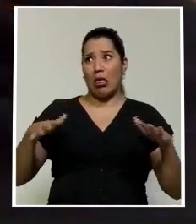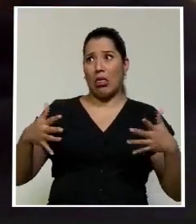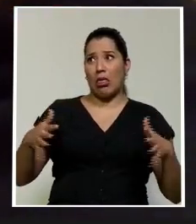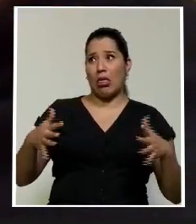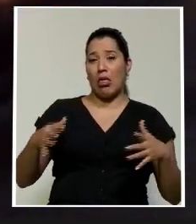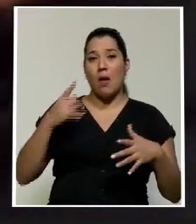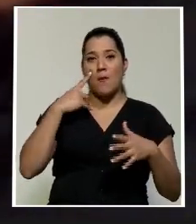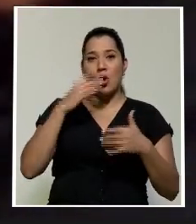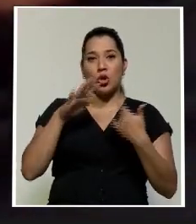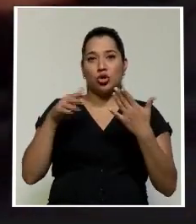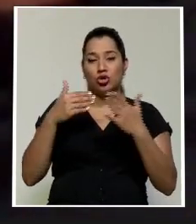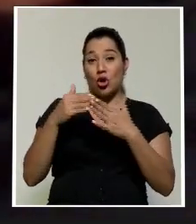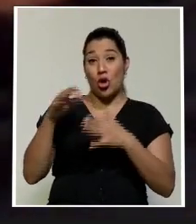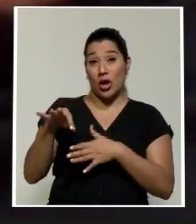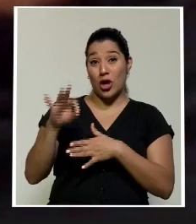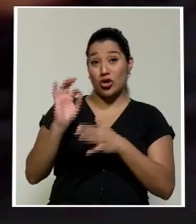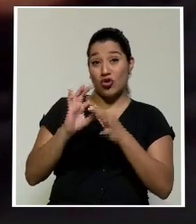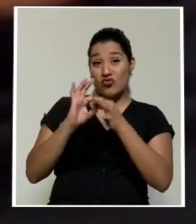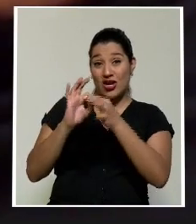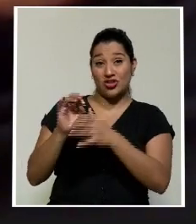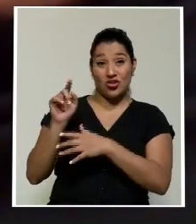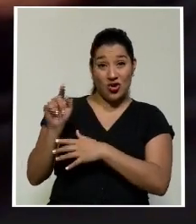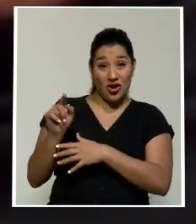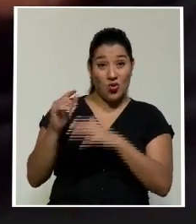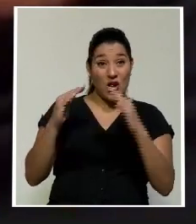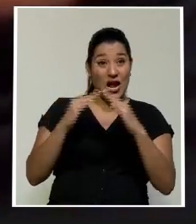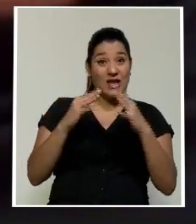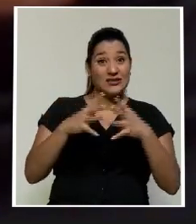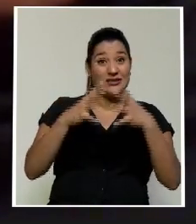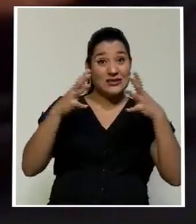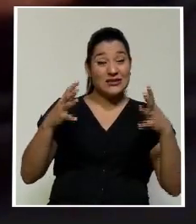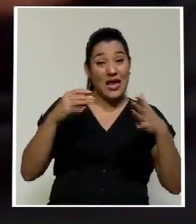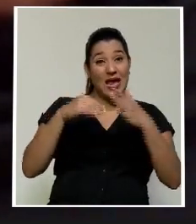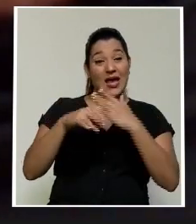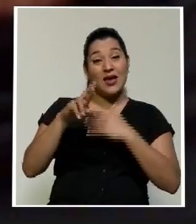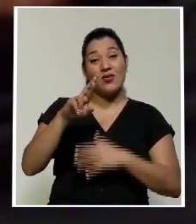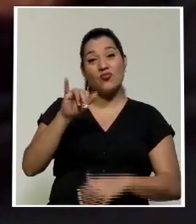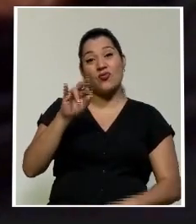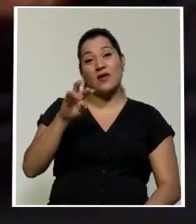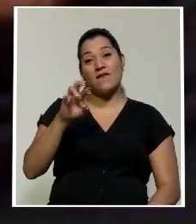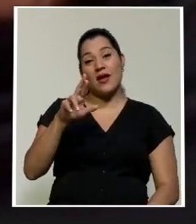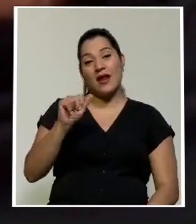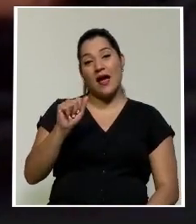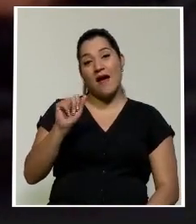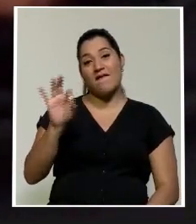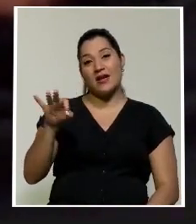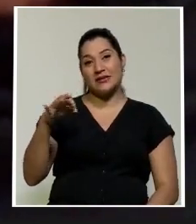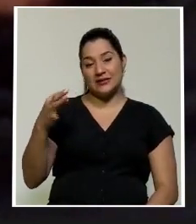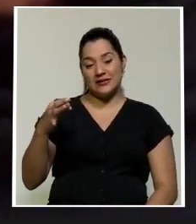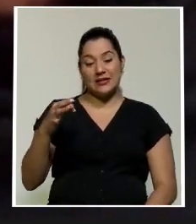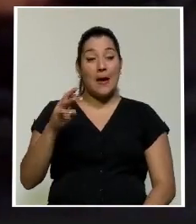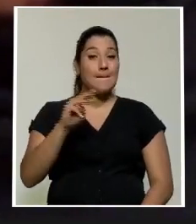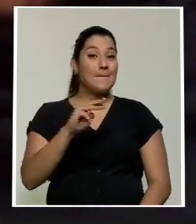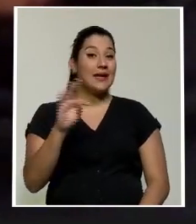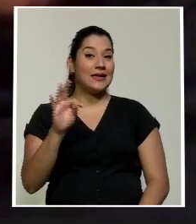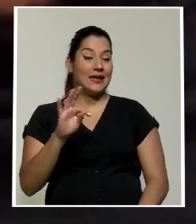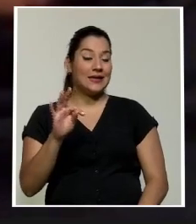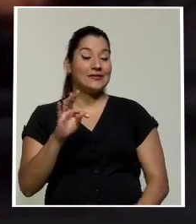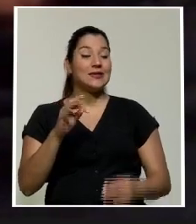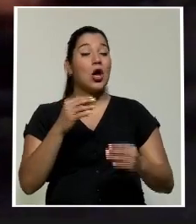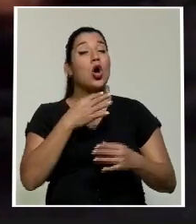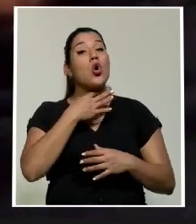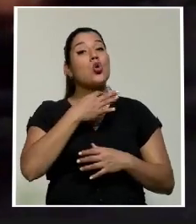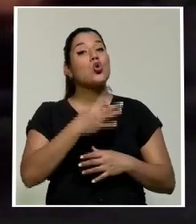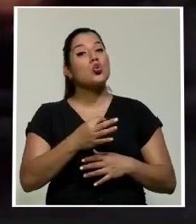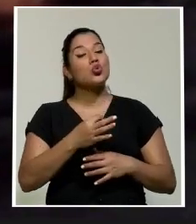le han encontrado esta mansión en la Riviera Francesa. María Teresa Ronderos, un gusto, un